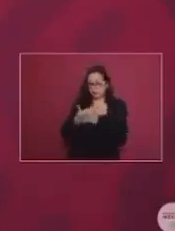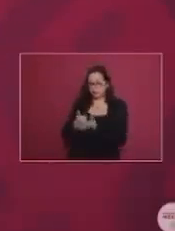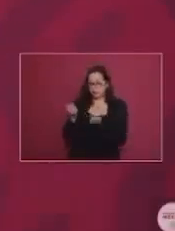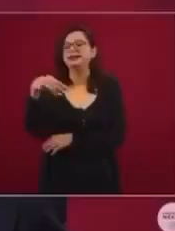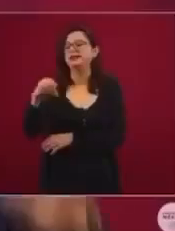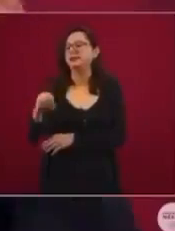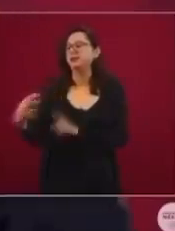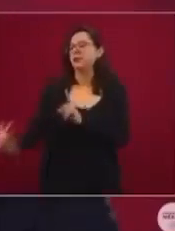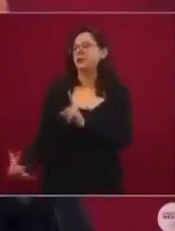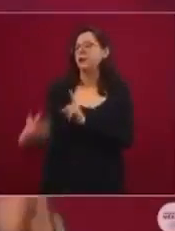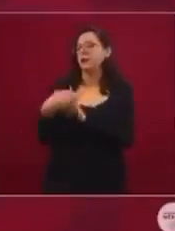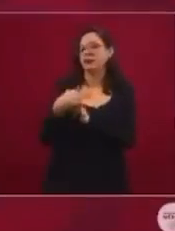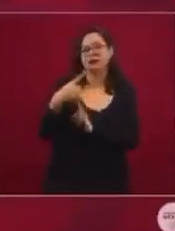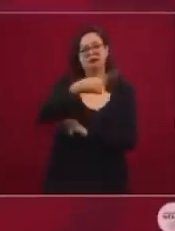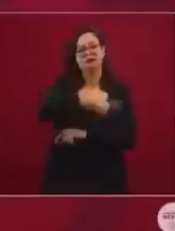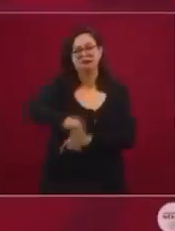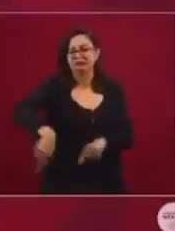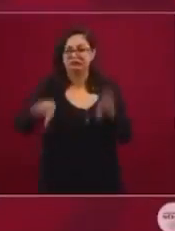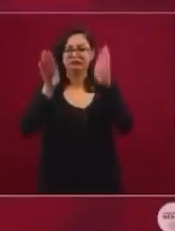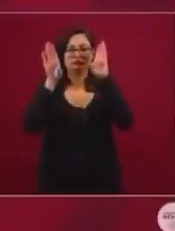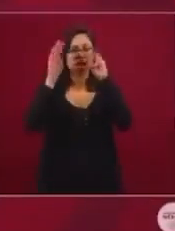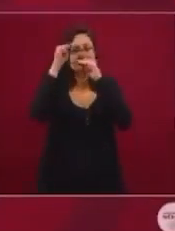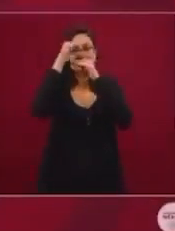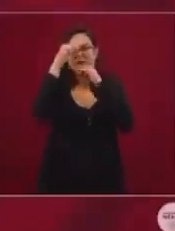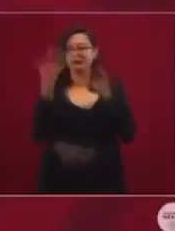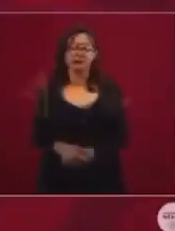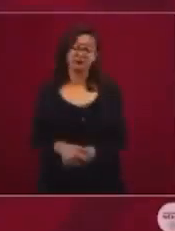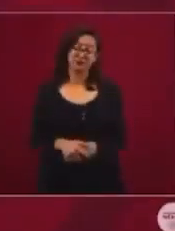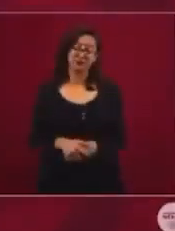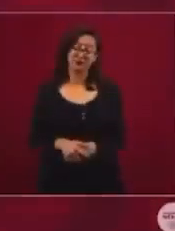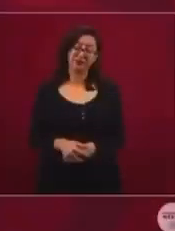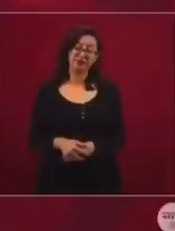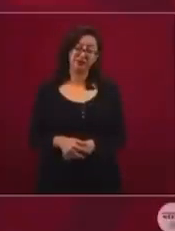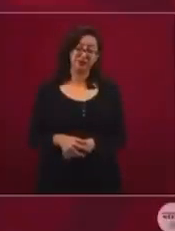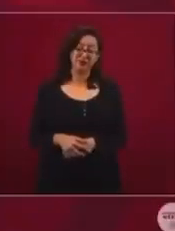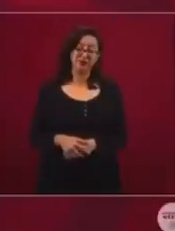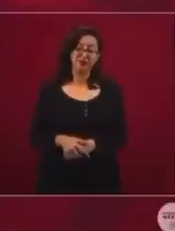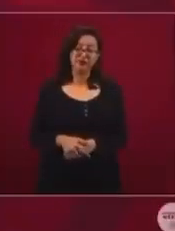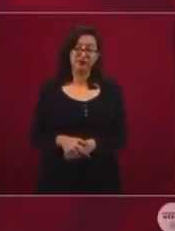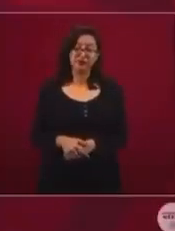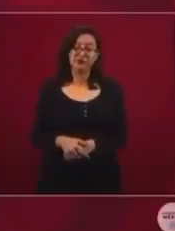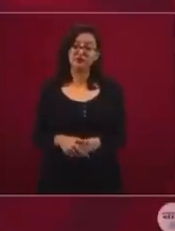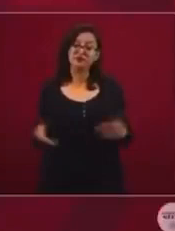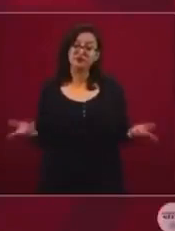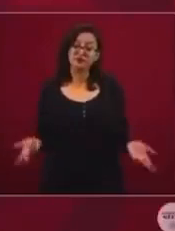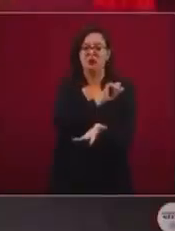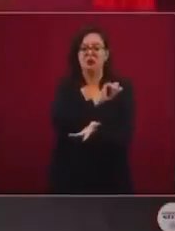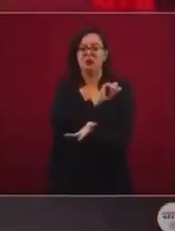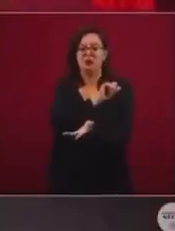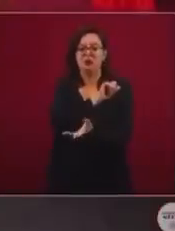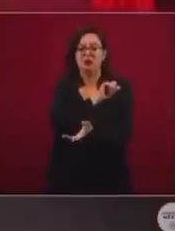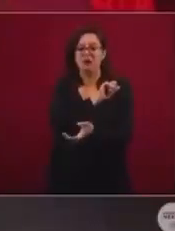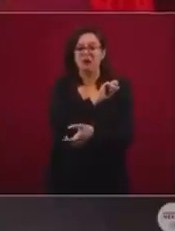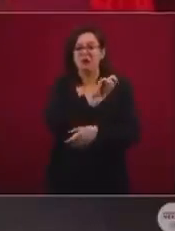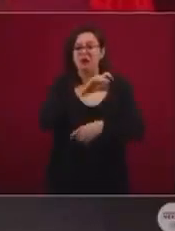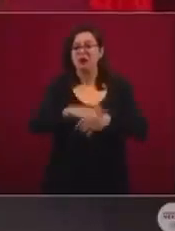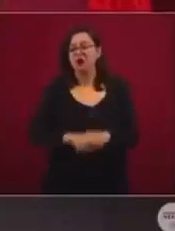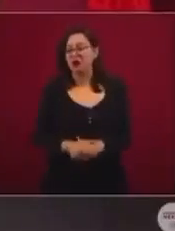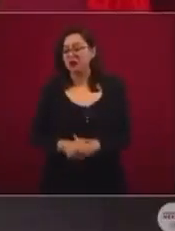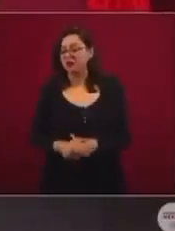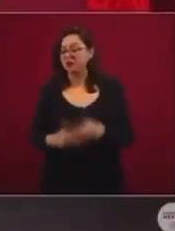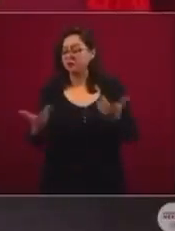populismo, paternalismo. Tienen esa mentalidad conservadora. Pues fue aquello que inventaron de que en vez de